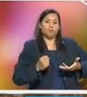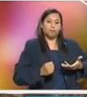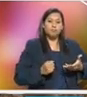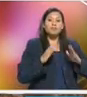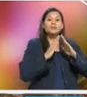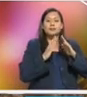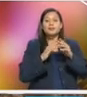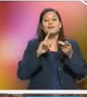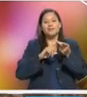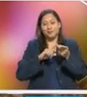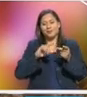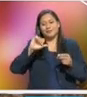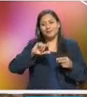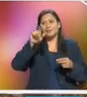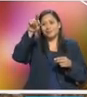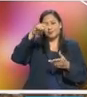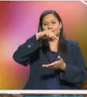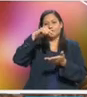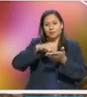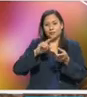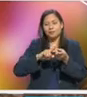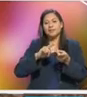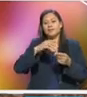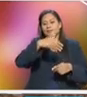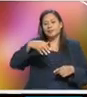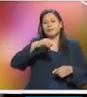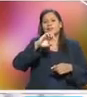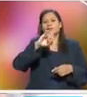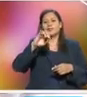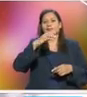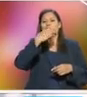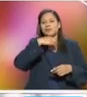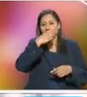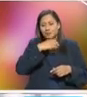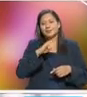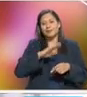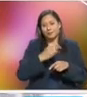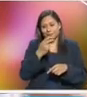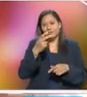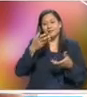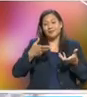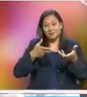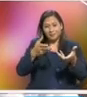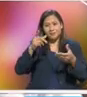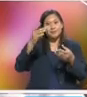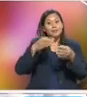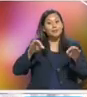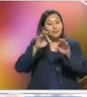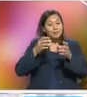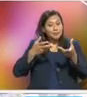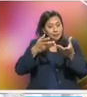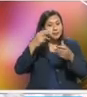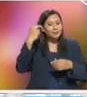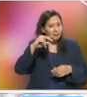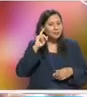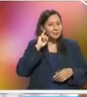estaba ubicada donde hoy está el Eje Central. Y es por eso que aquella importante avenida